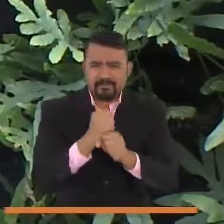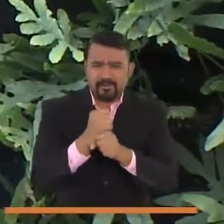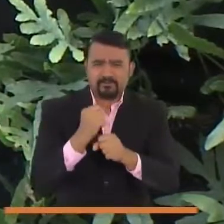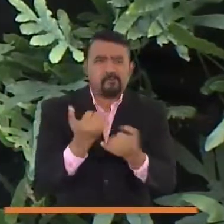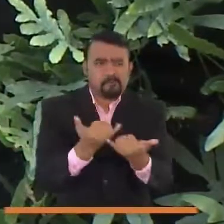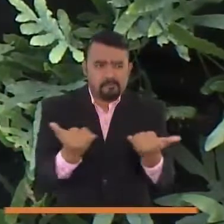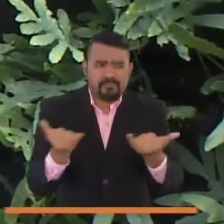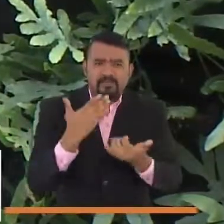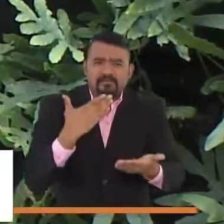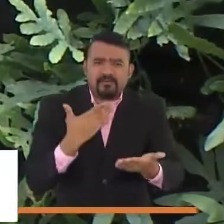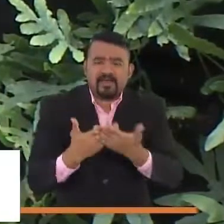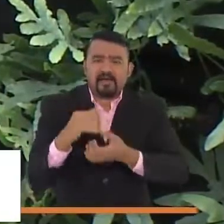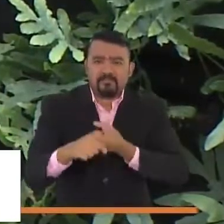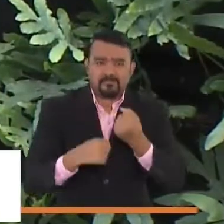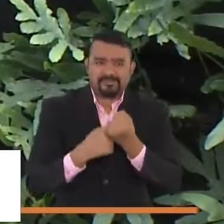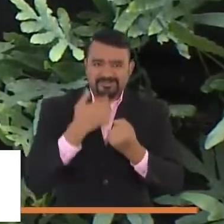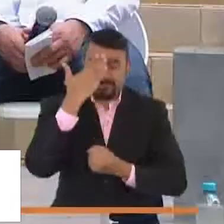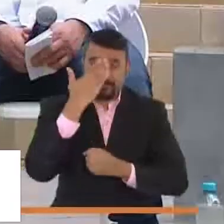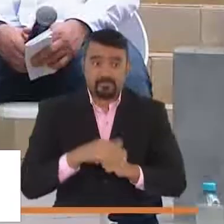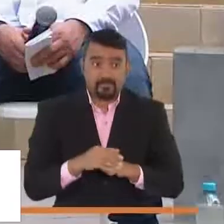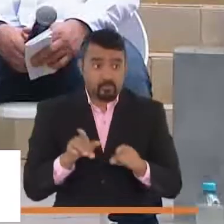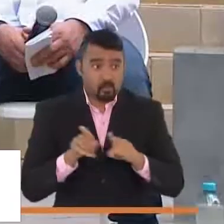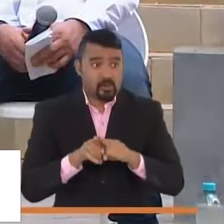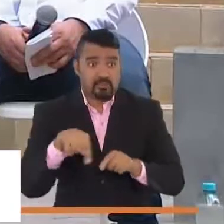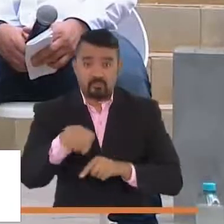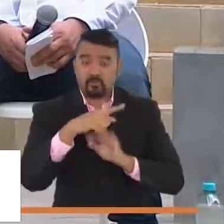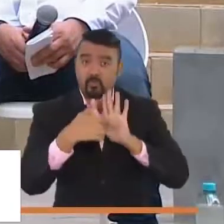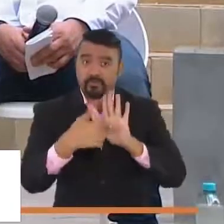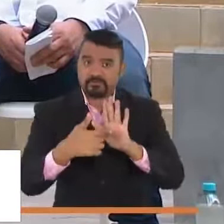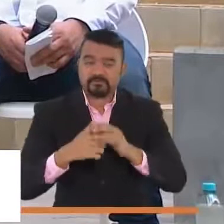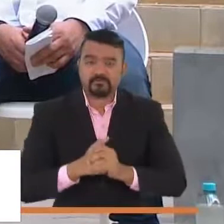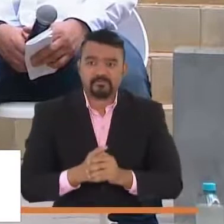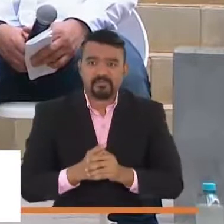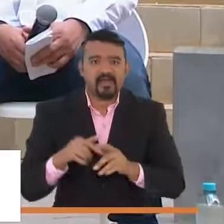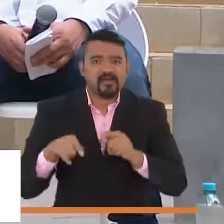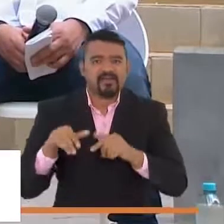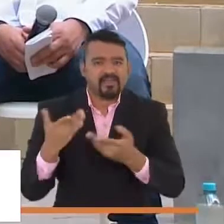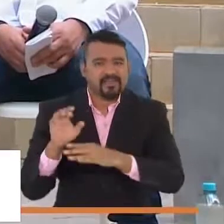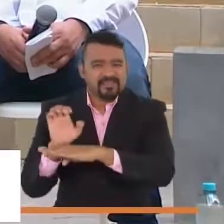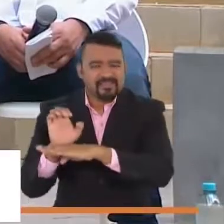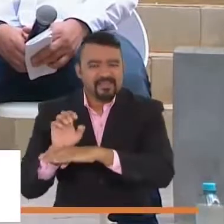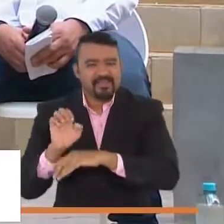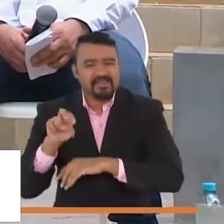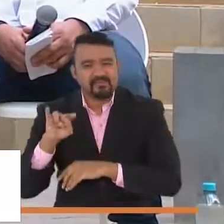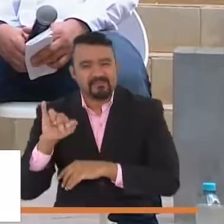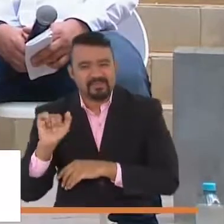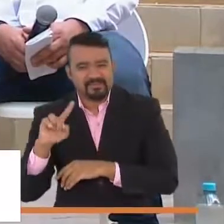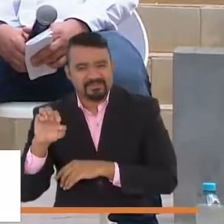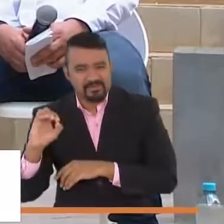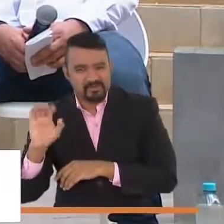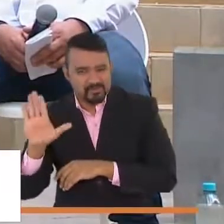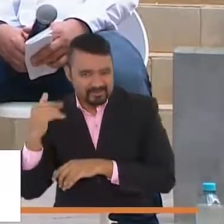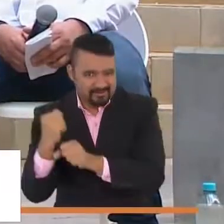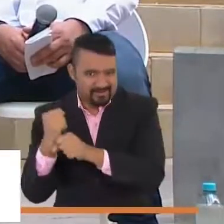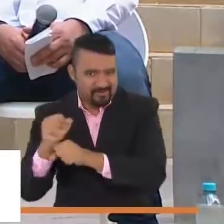desde estos empleados que para mí son alma y vida del municipio, que son Enviaseo, hasta la Policía Nacional,